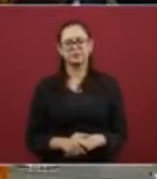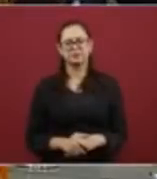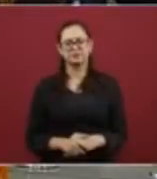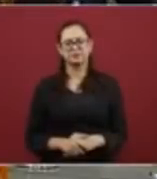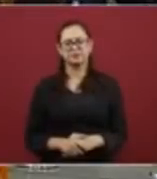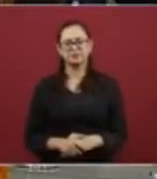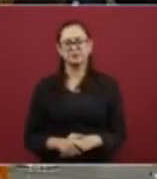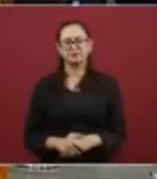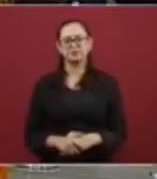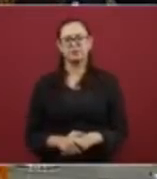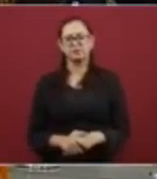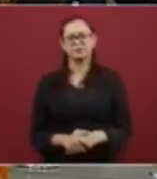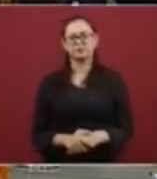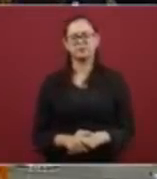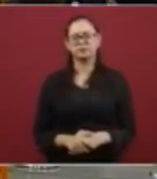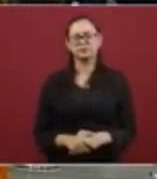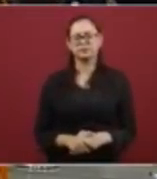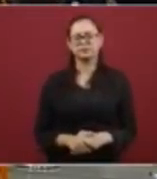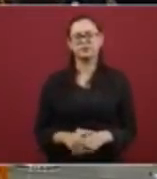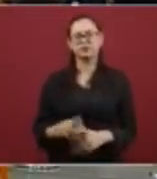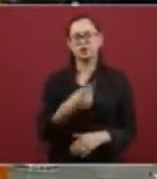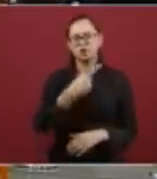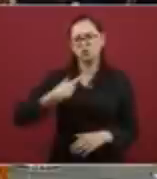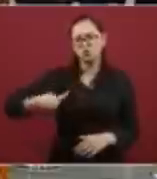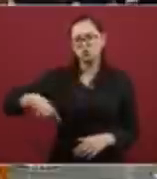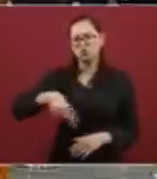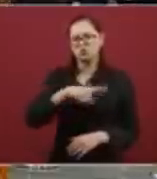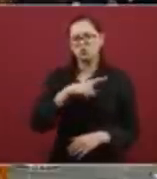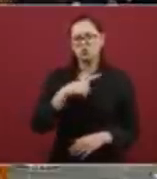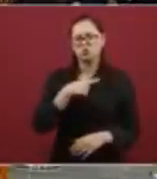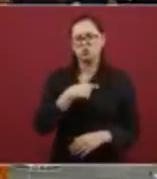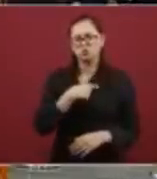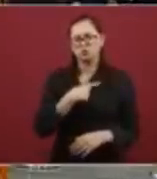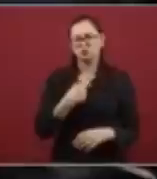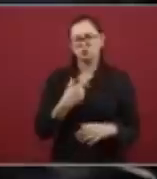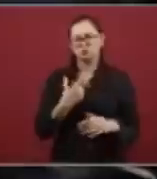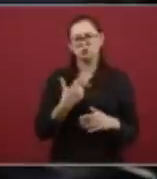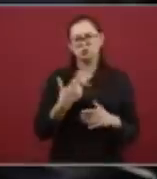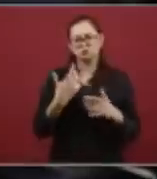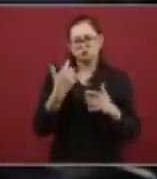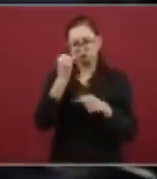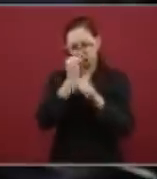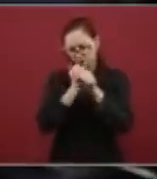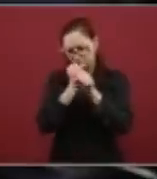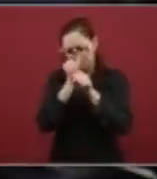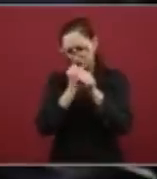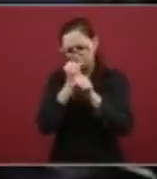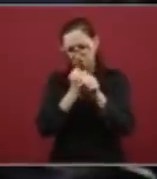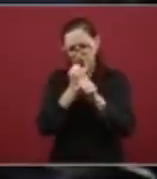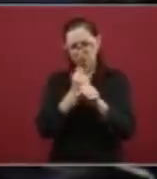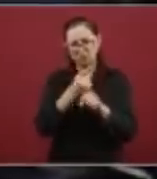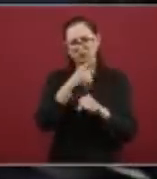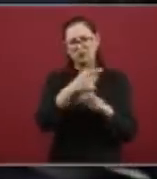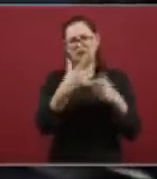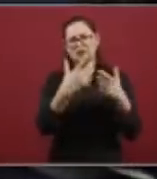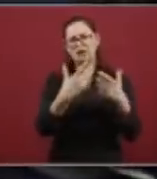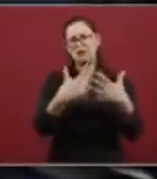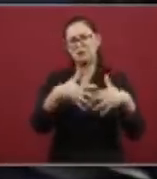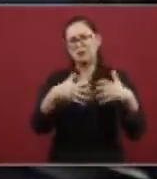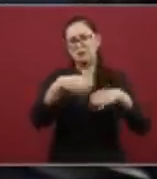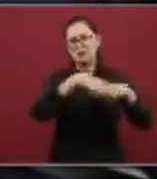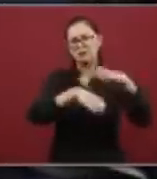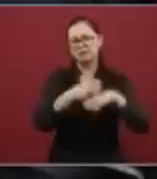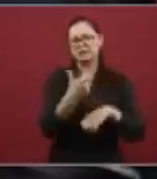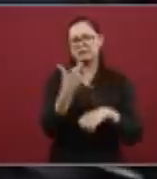bien los procesos de licitación de los 7 gasoductos que están paralizados y que ya hemos referido varias